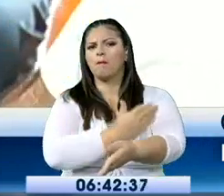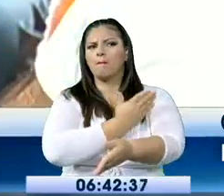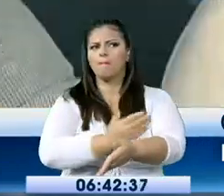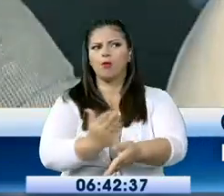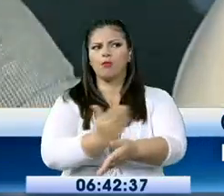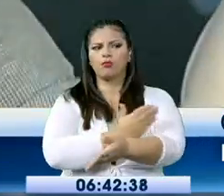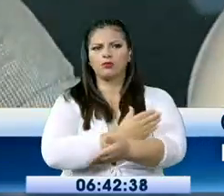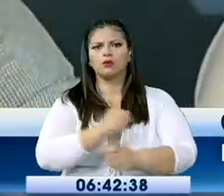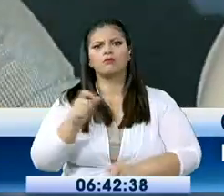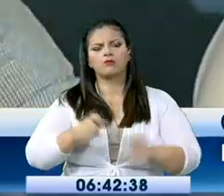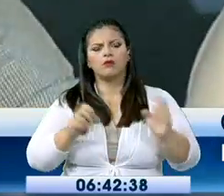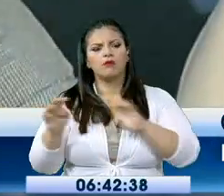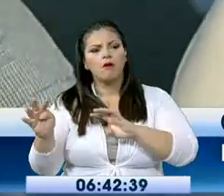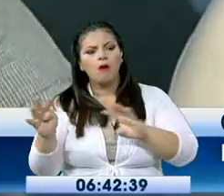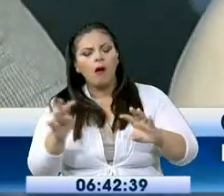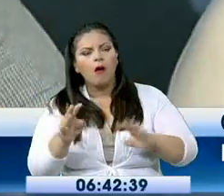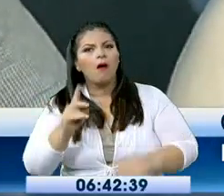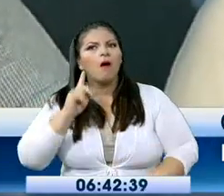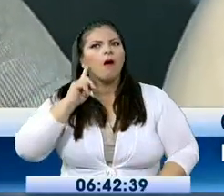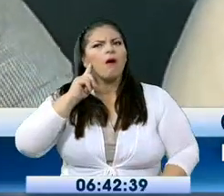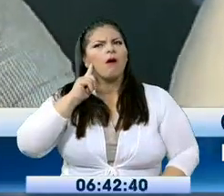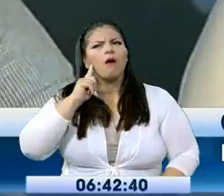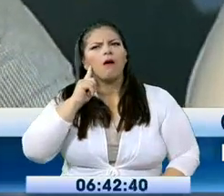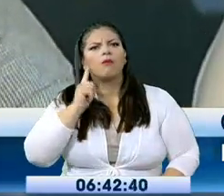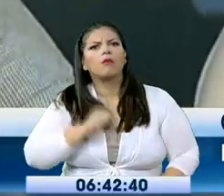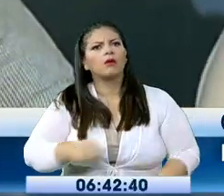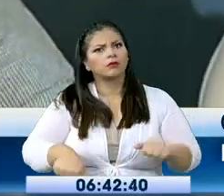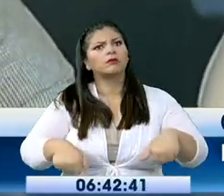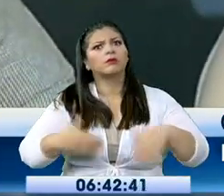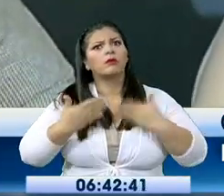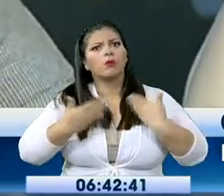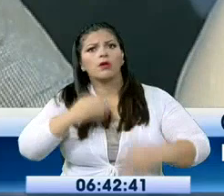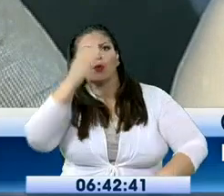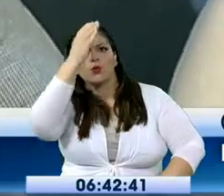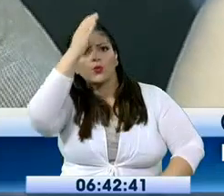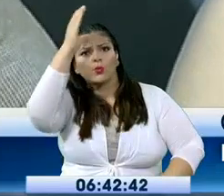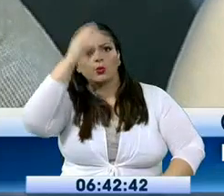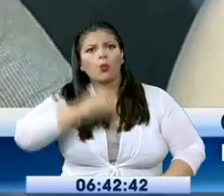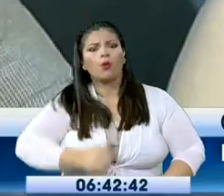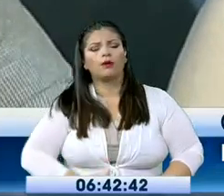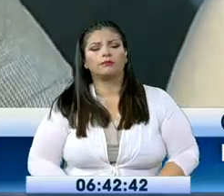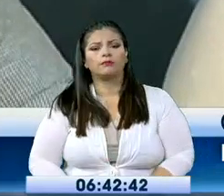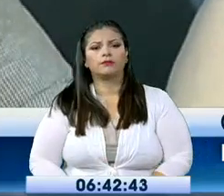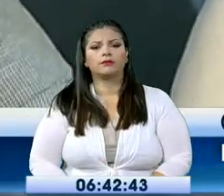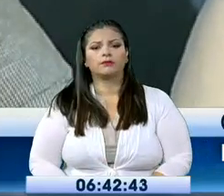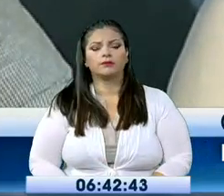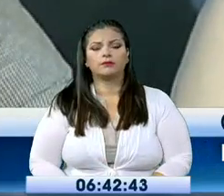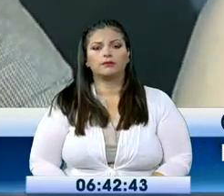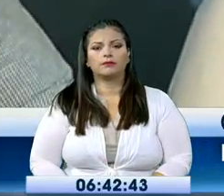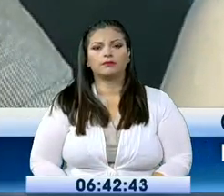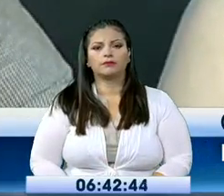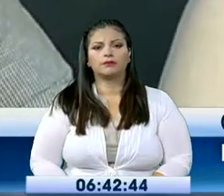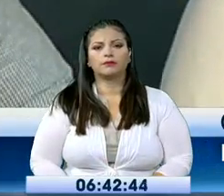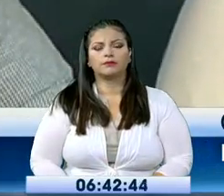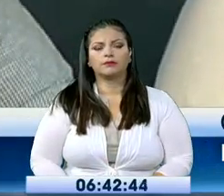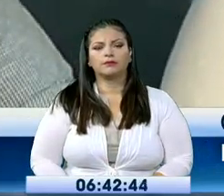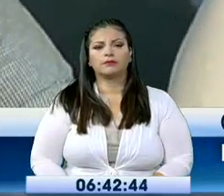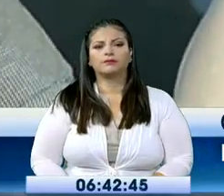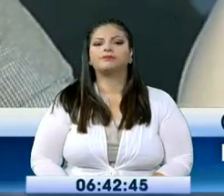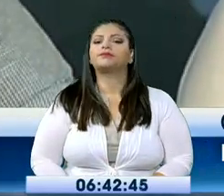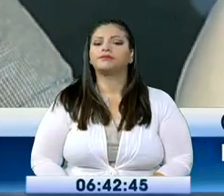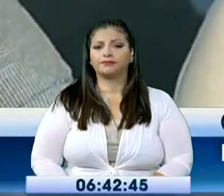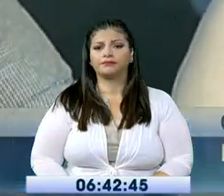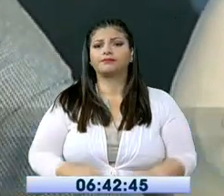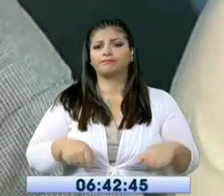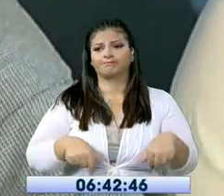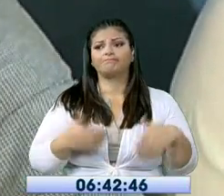de cultura de arte de música ya pensar que Guayaquil no es una ciudad donde la música forme parte y el arte